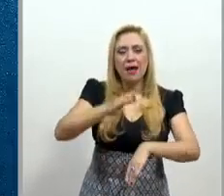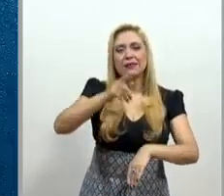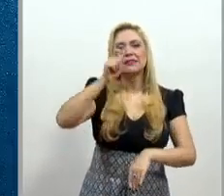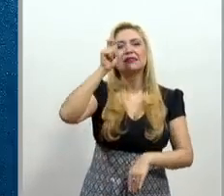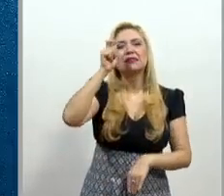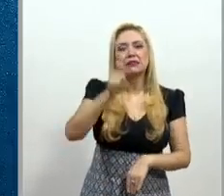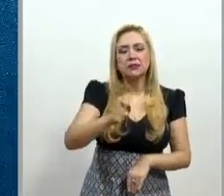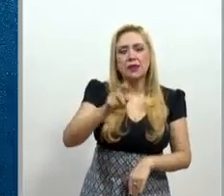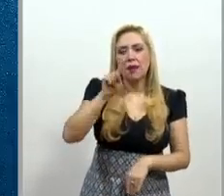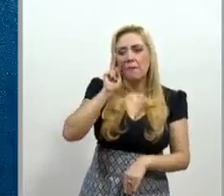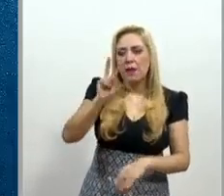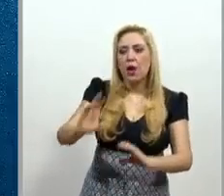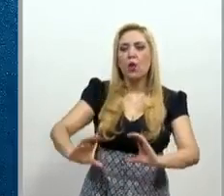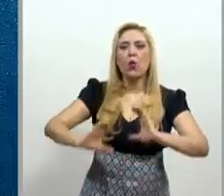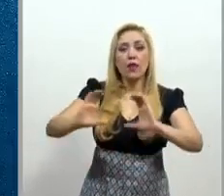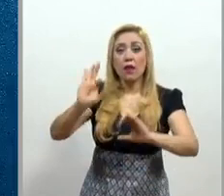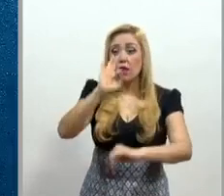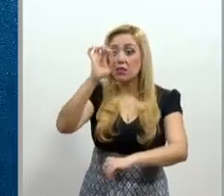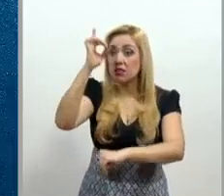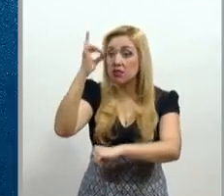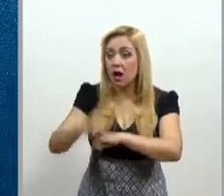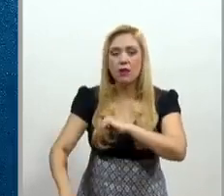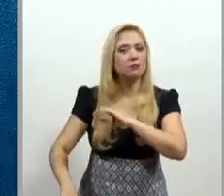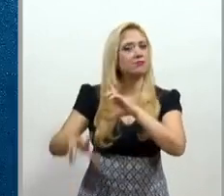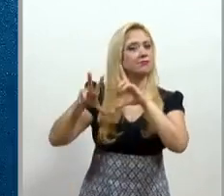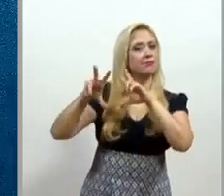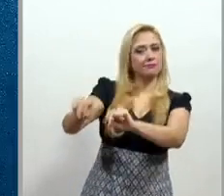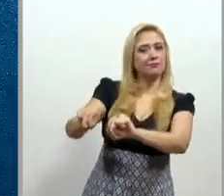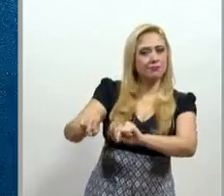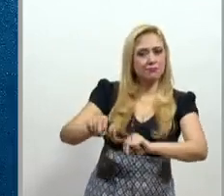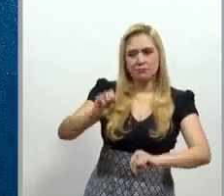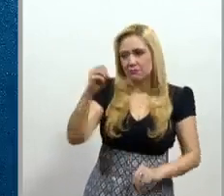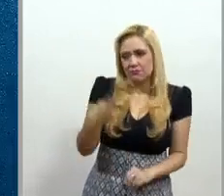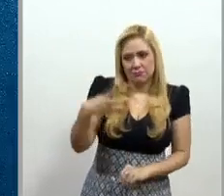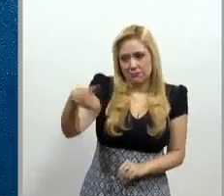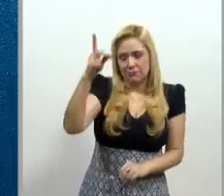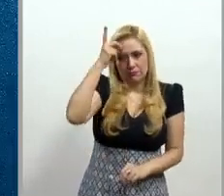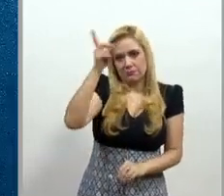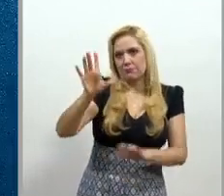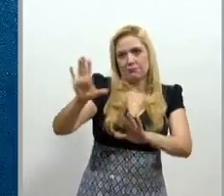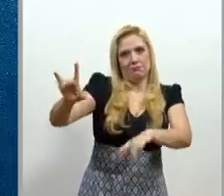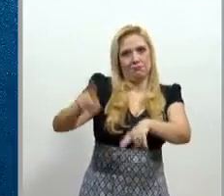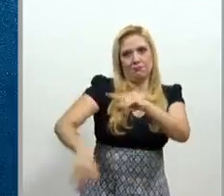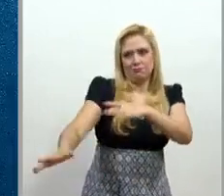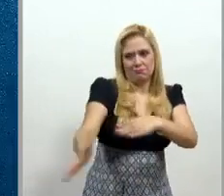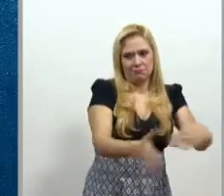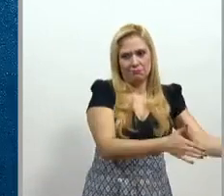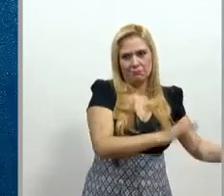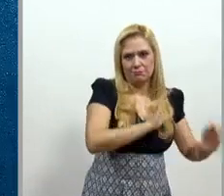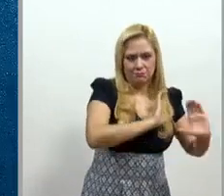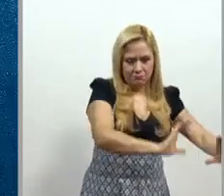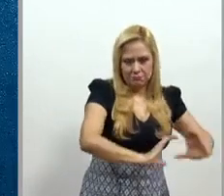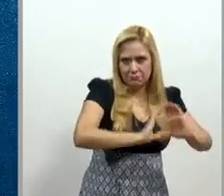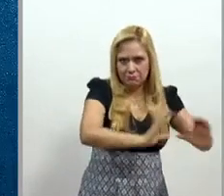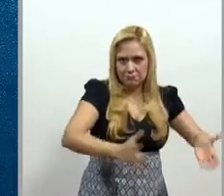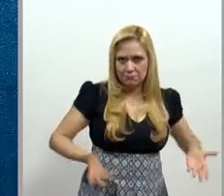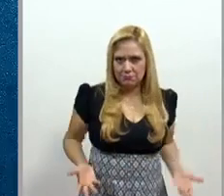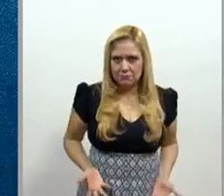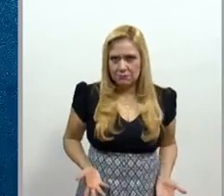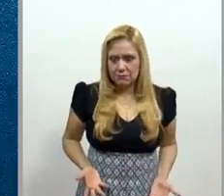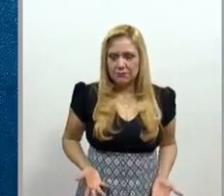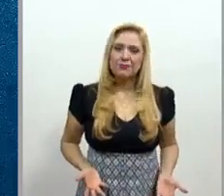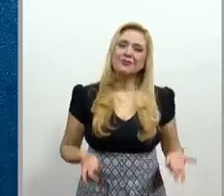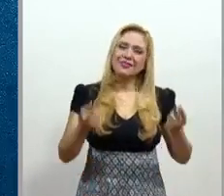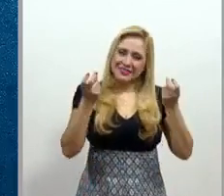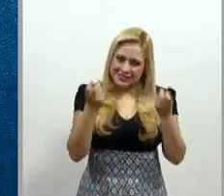ver su daño con el medio ambiente. Claro, los jueces, las juezas tienen que ser cuidadosos en no sustituir a los procesos De democráticos acuerdo. que de acuerdo que tienen que ser los